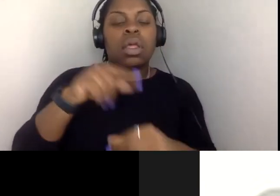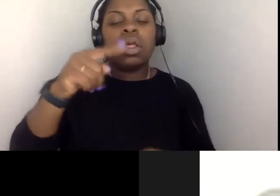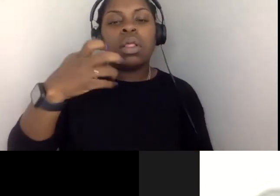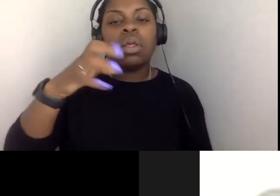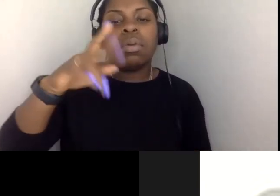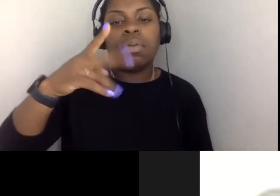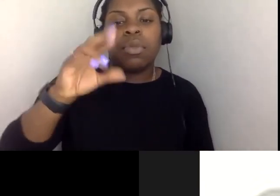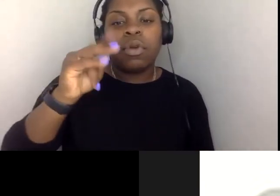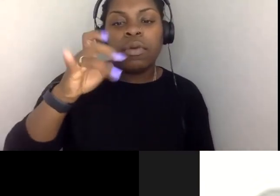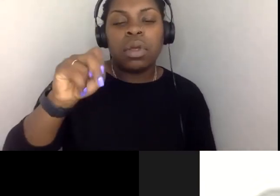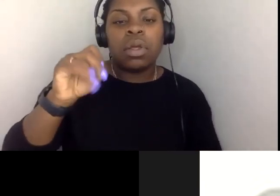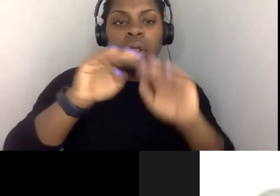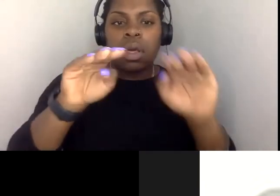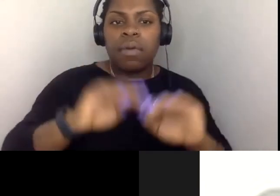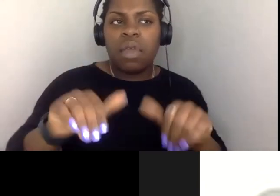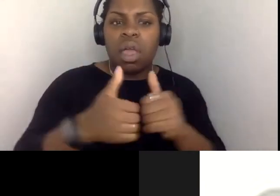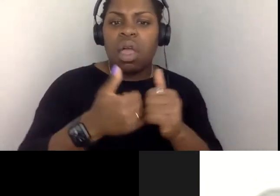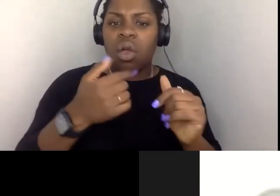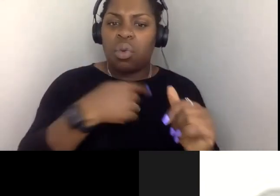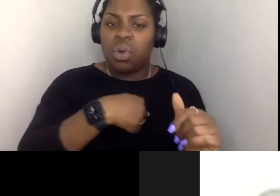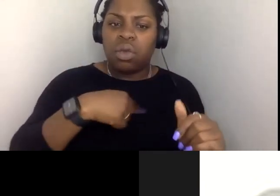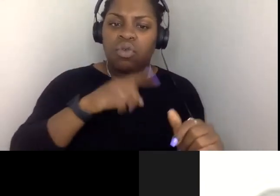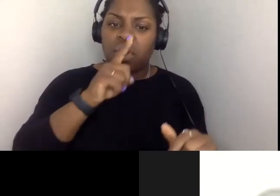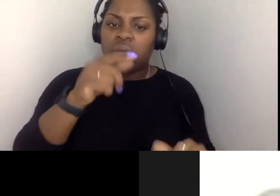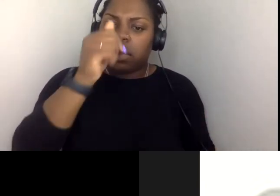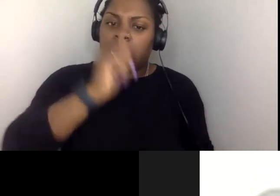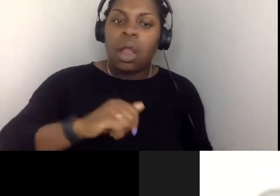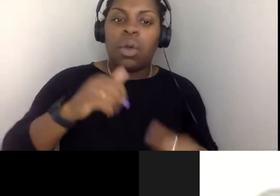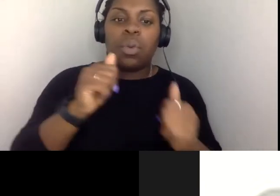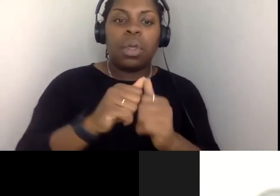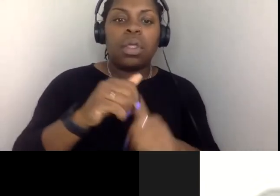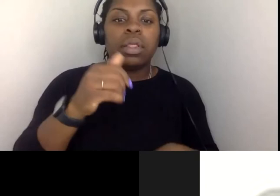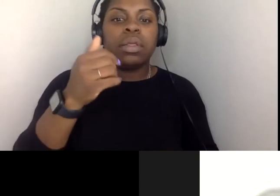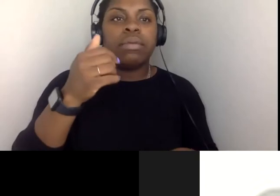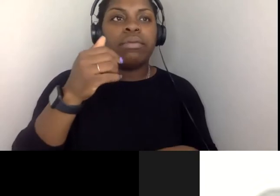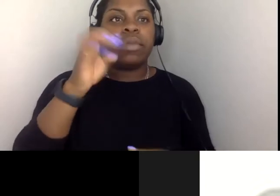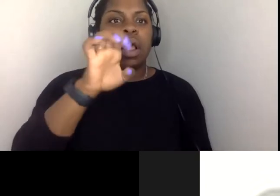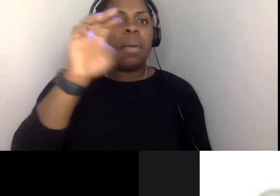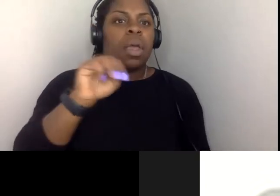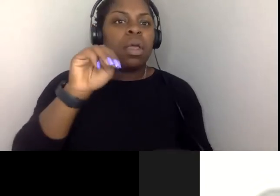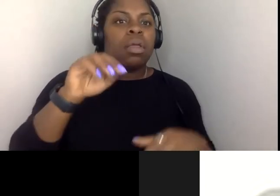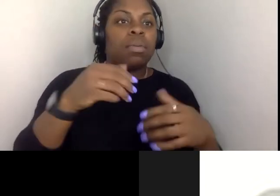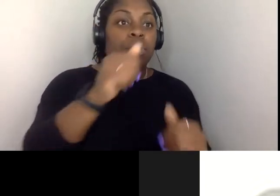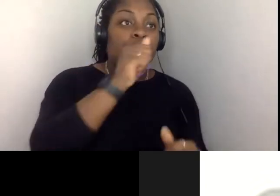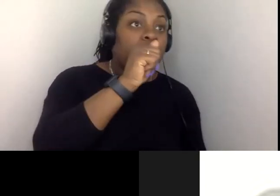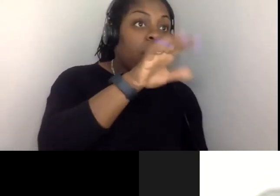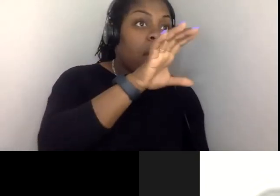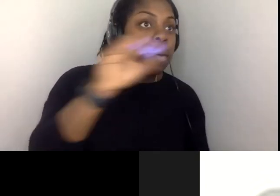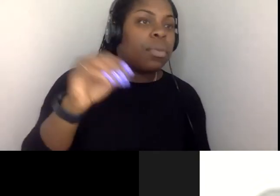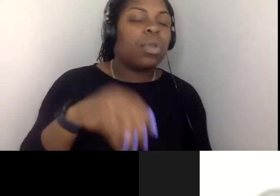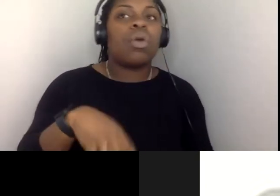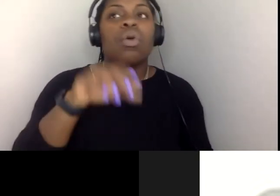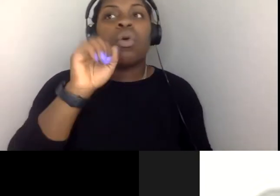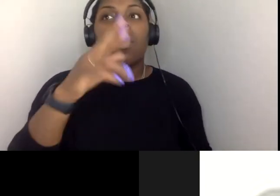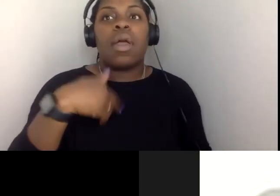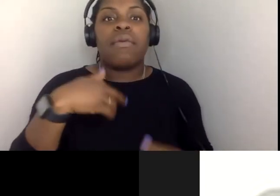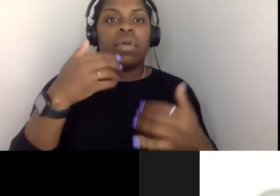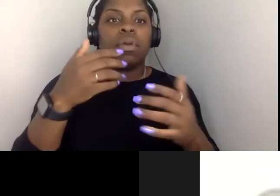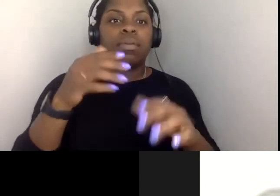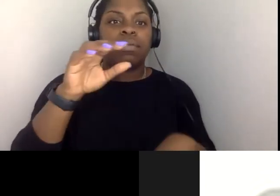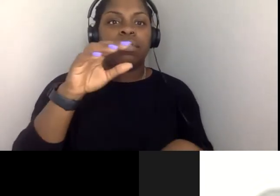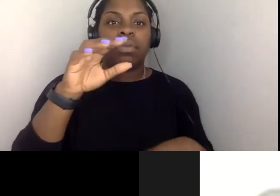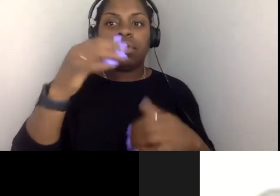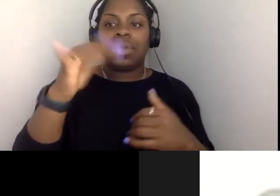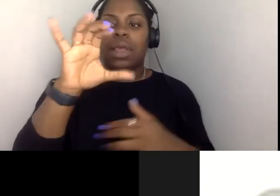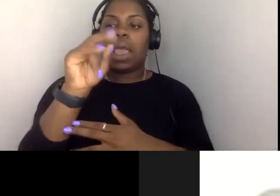condado, son las juntas del condado que toman las decisiones sobre el monitoreo electrónico, y si eso lo buscan que lo haga